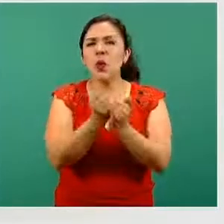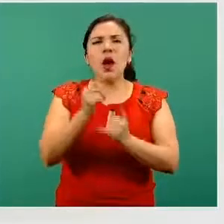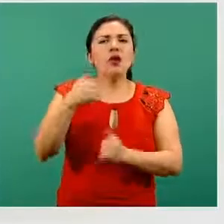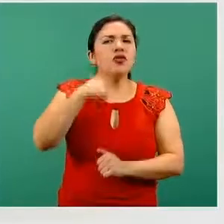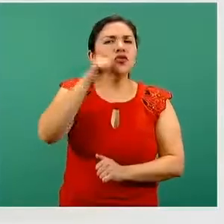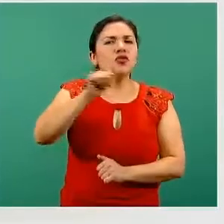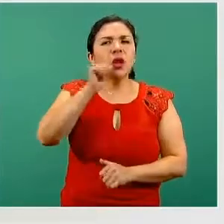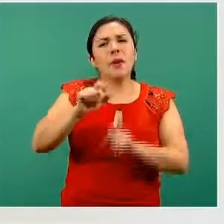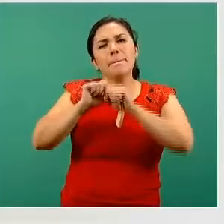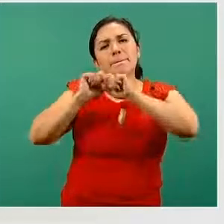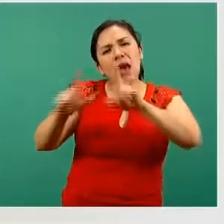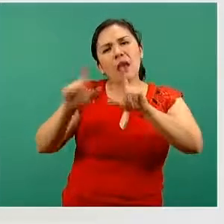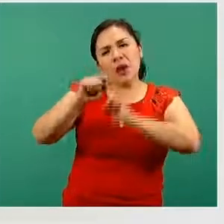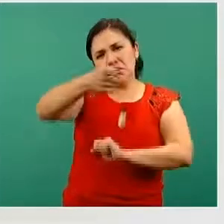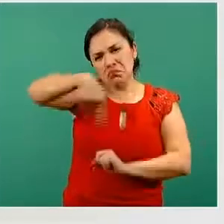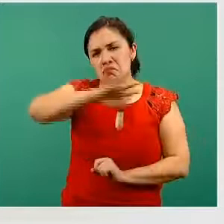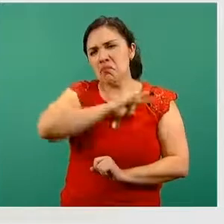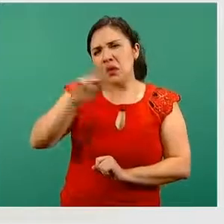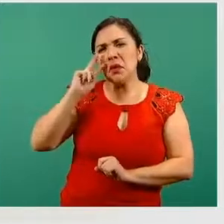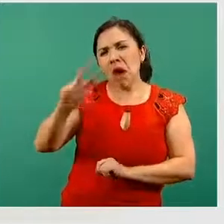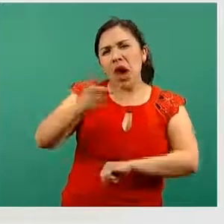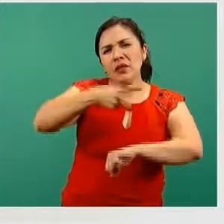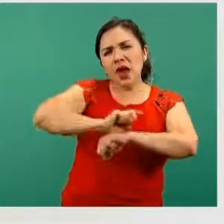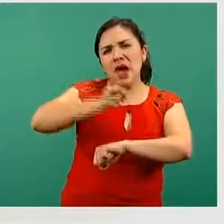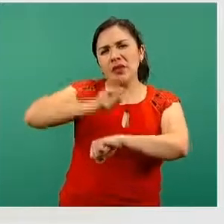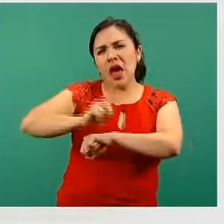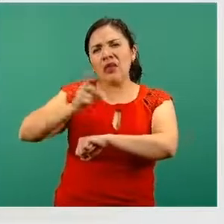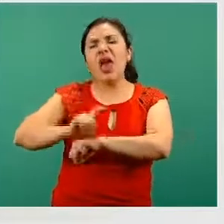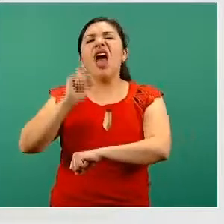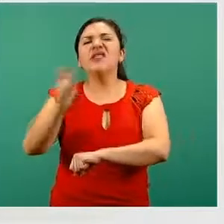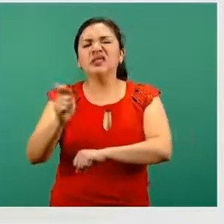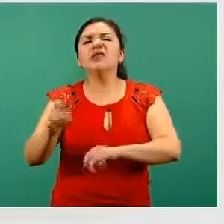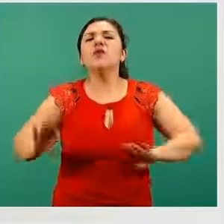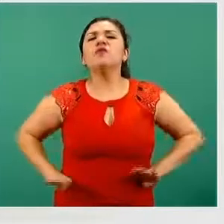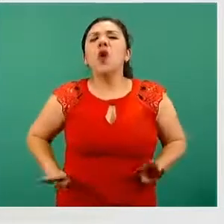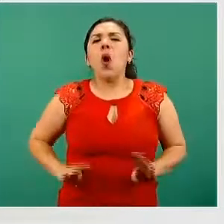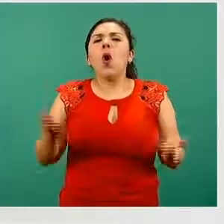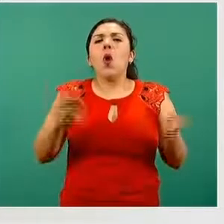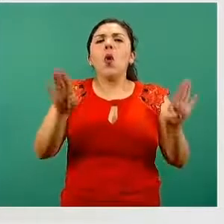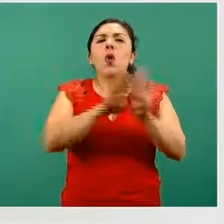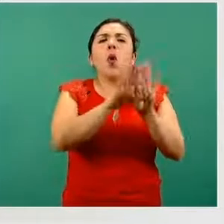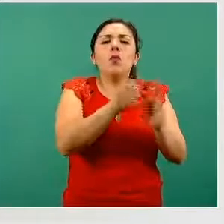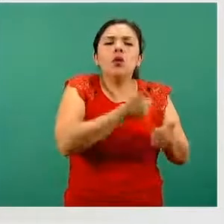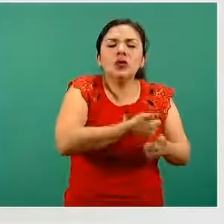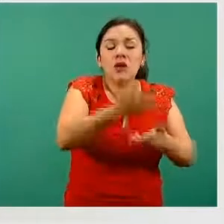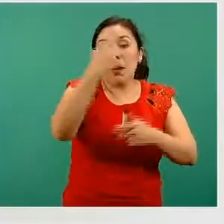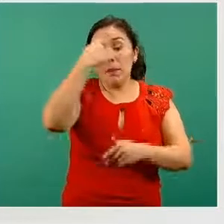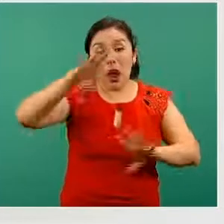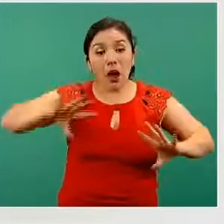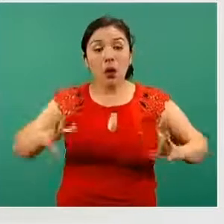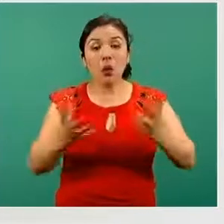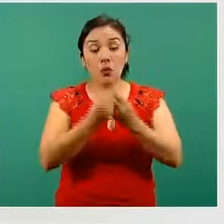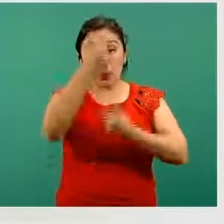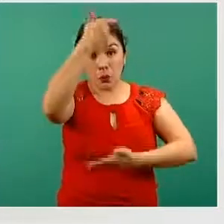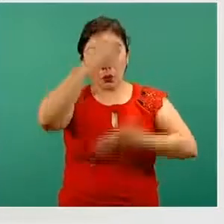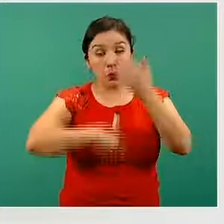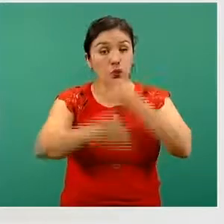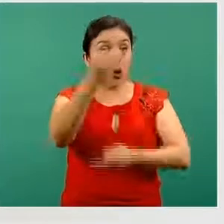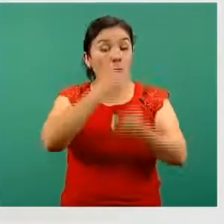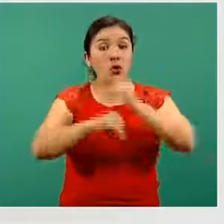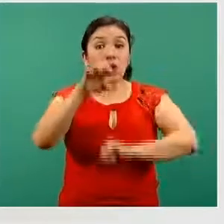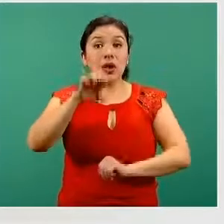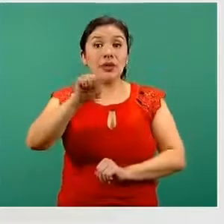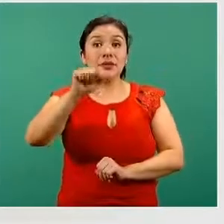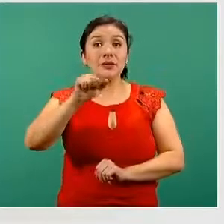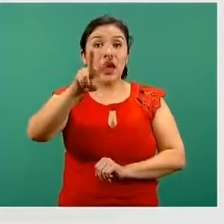ponemos a su disposición todos los días en relación a cómo se han distribuido tanto la totalidad de SAVIs para cada una de